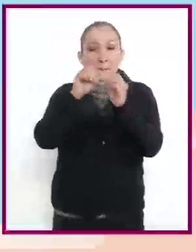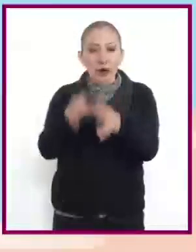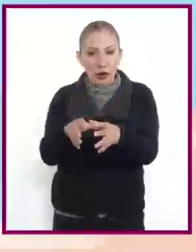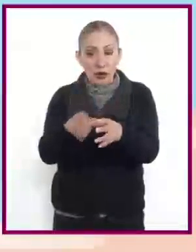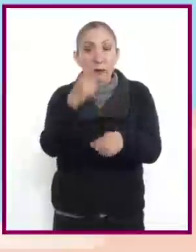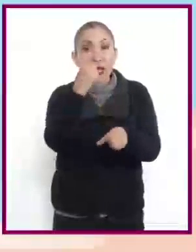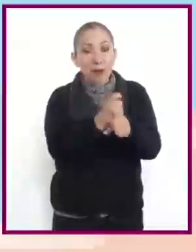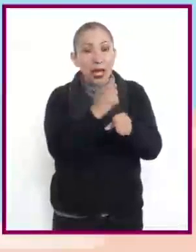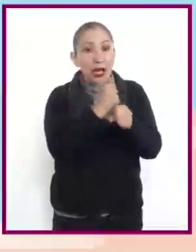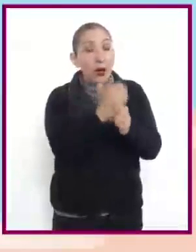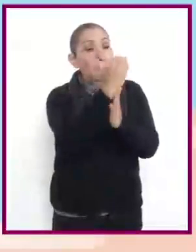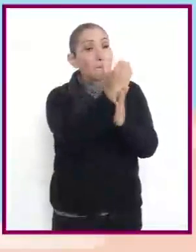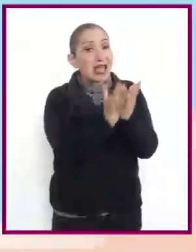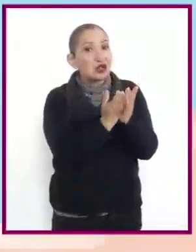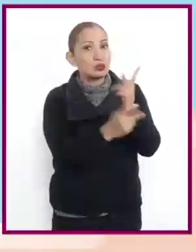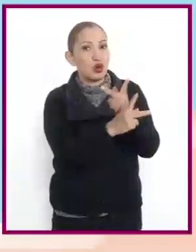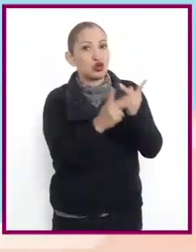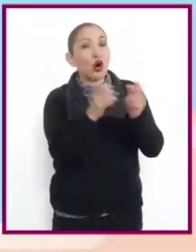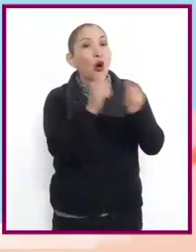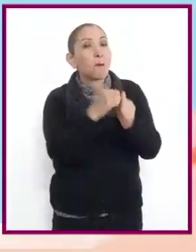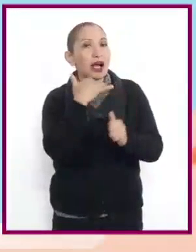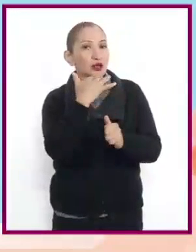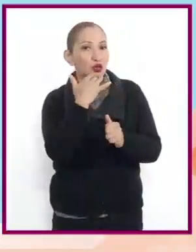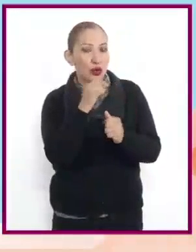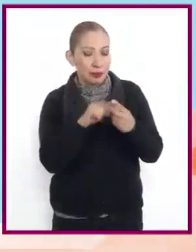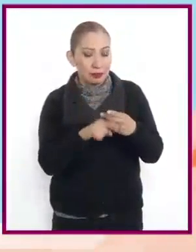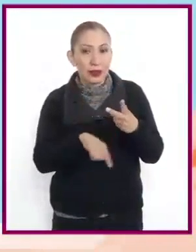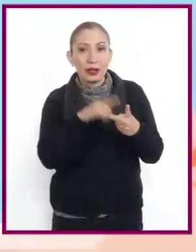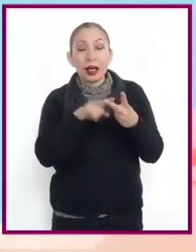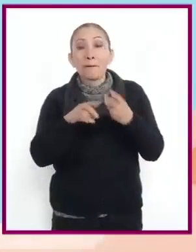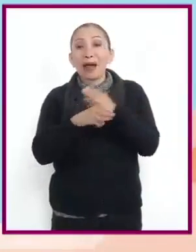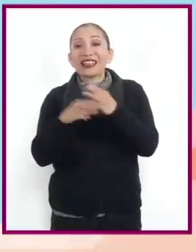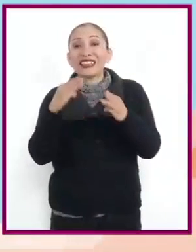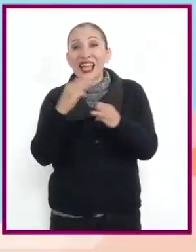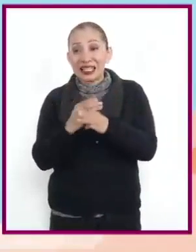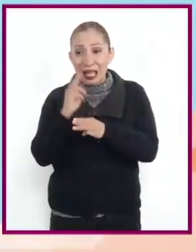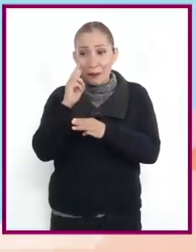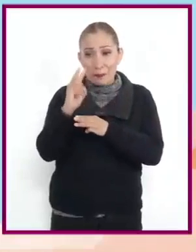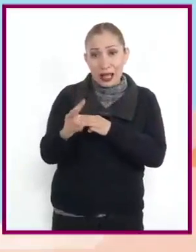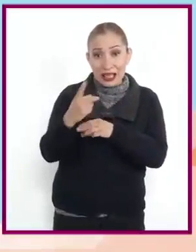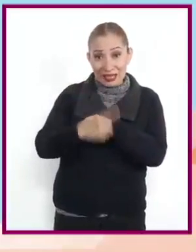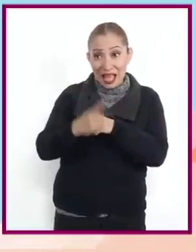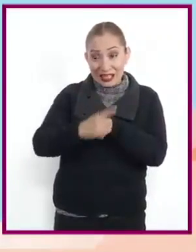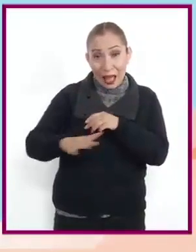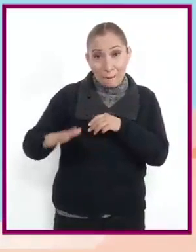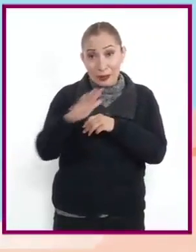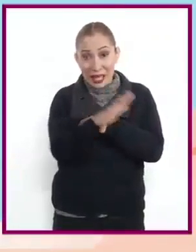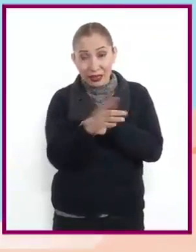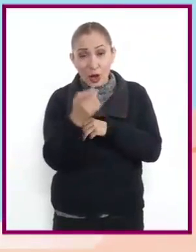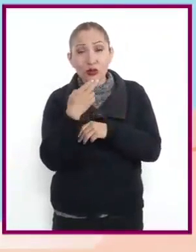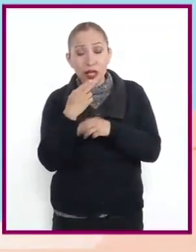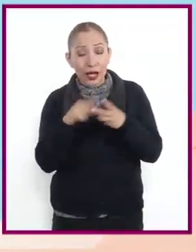e implementó otras soluciones para manejar residuos mediante 5 ejes. Eje